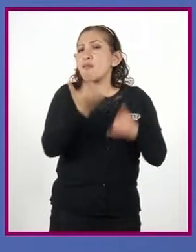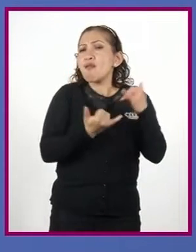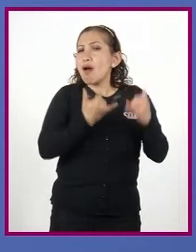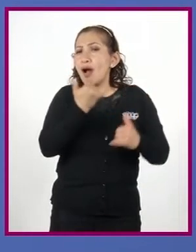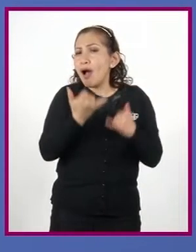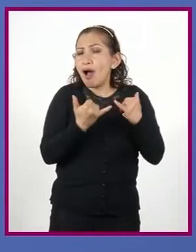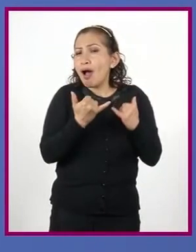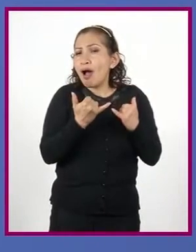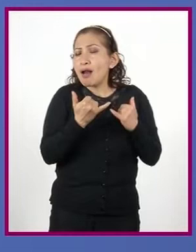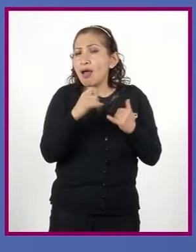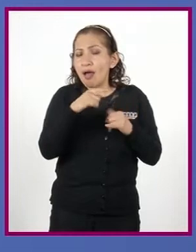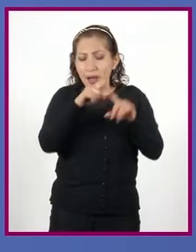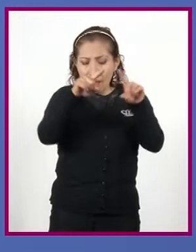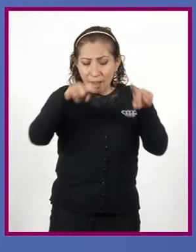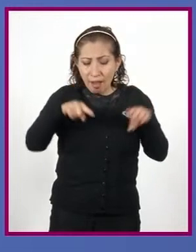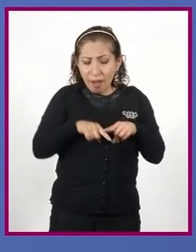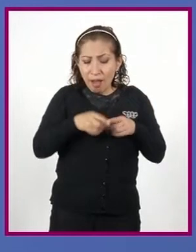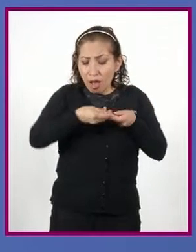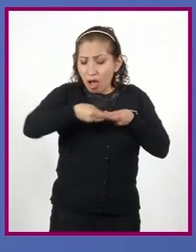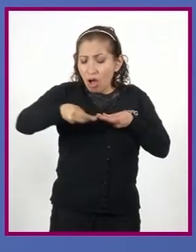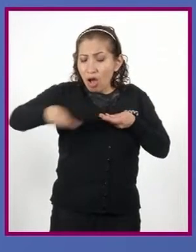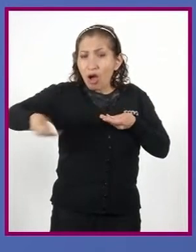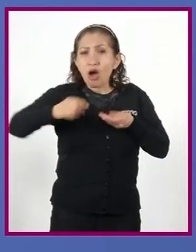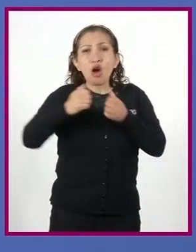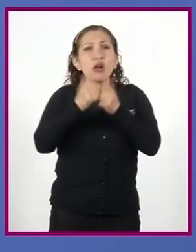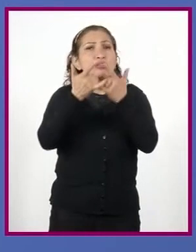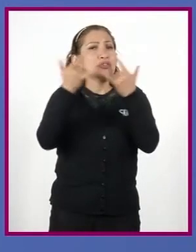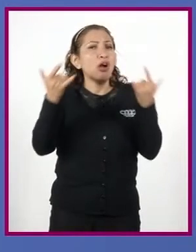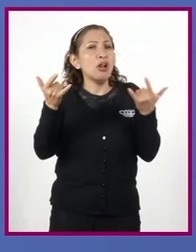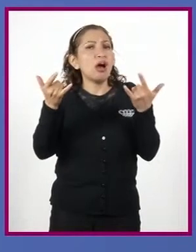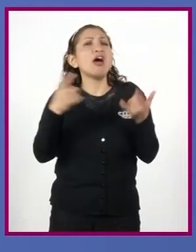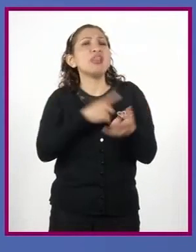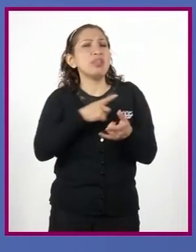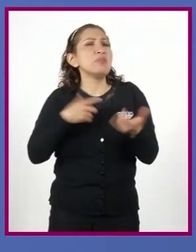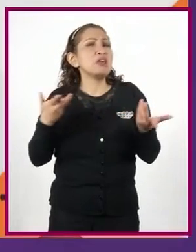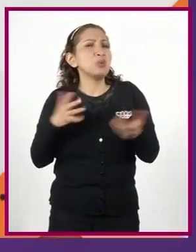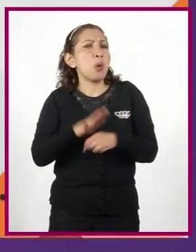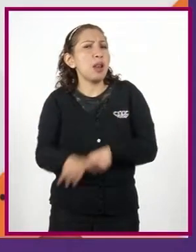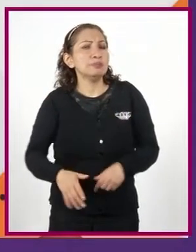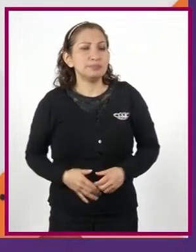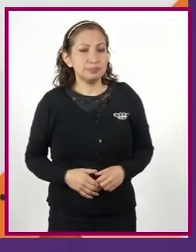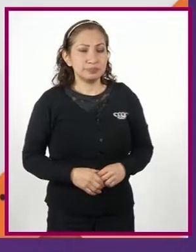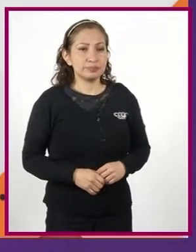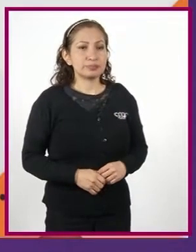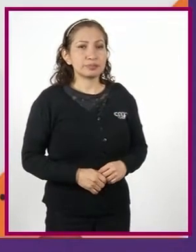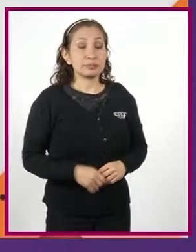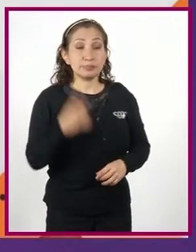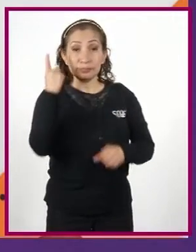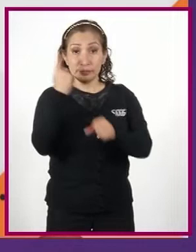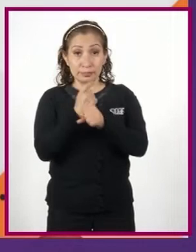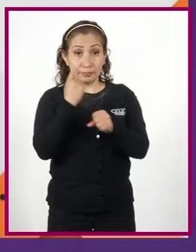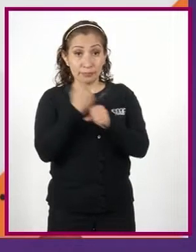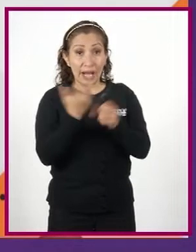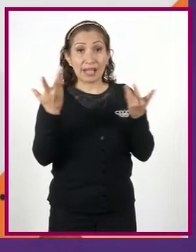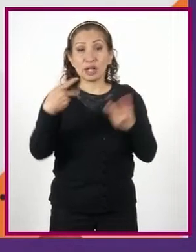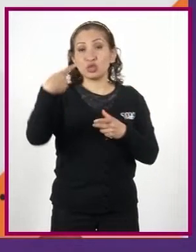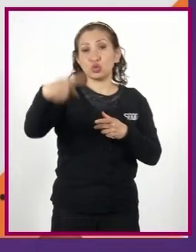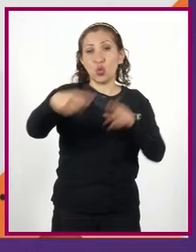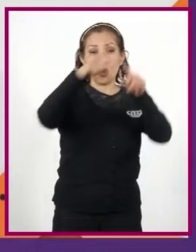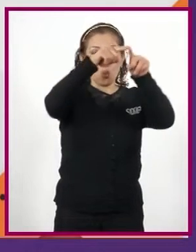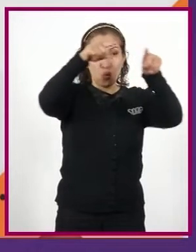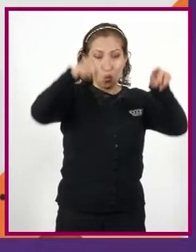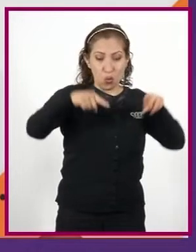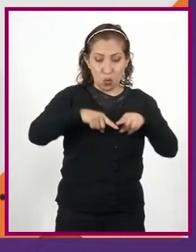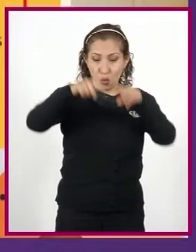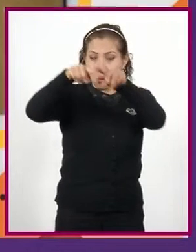jugar lotería con un tema de historia, ¿qué tendrán que hacer? Primero, crear sus tableros